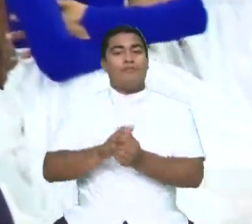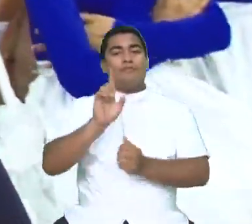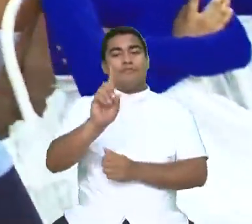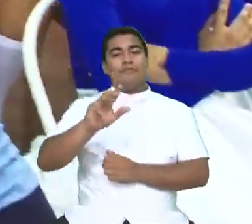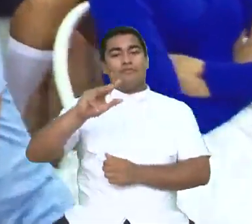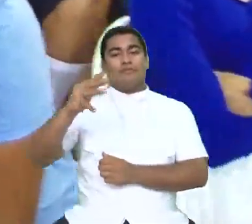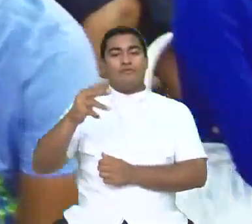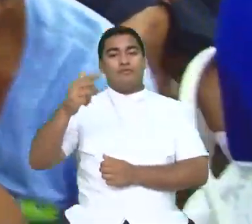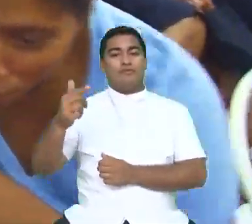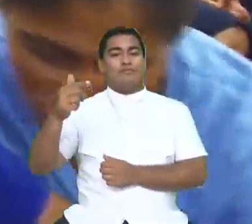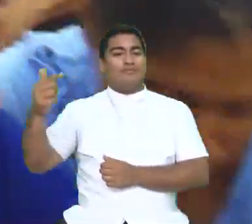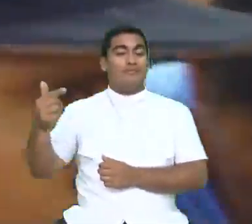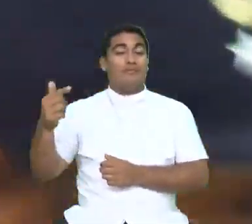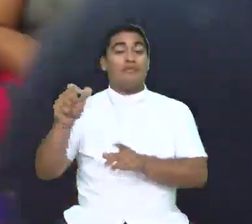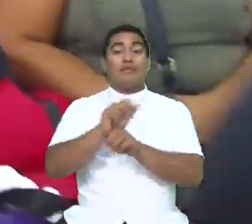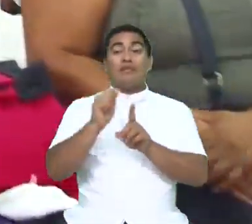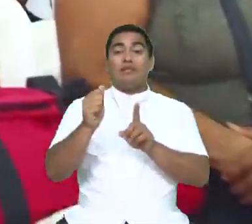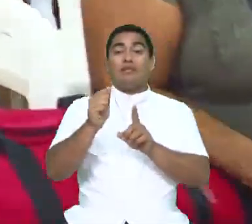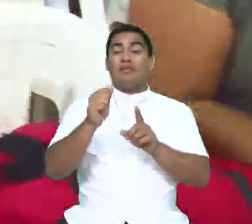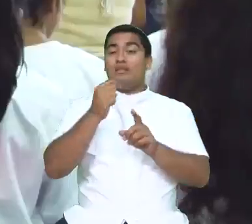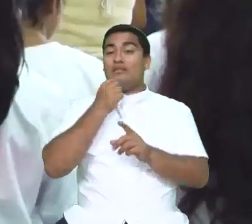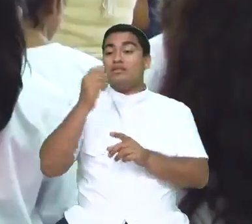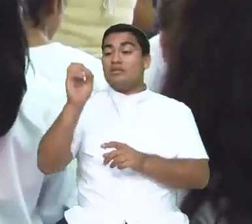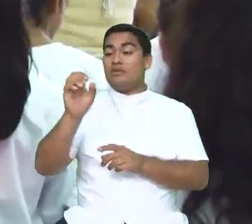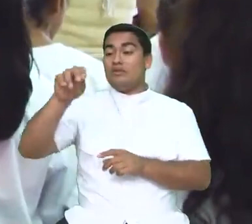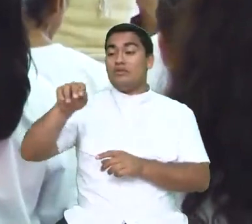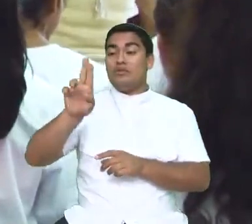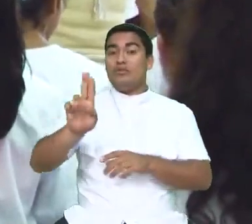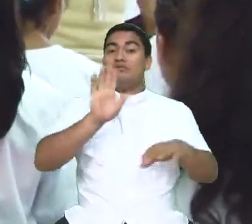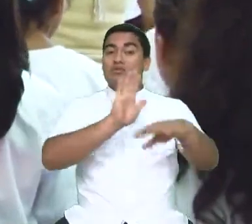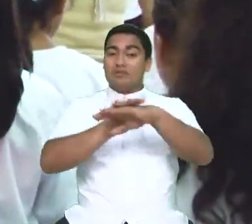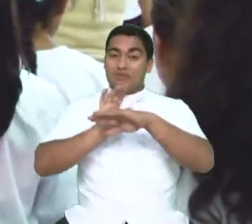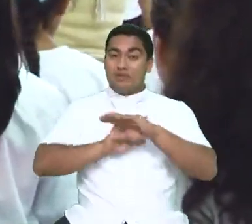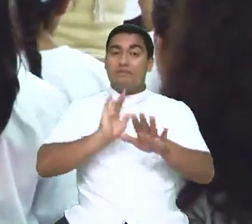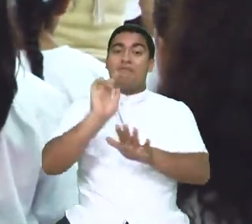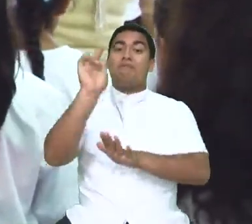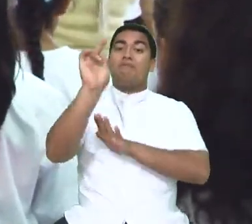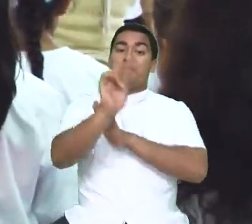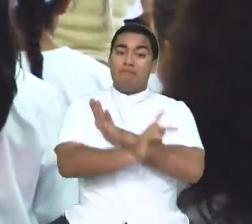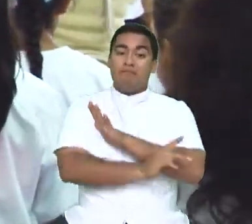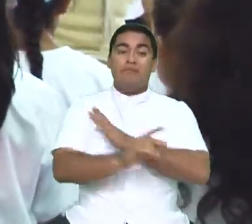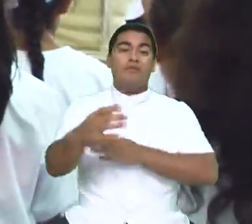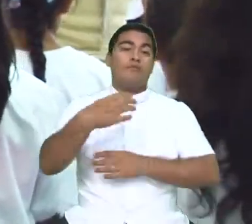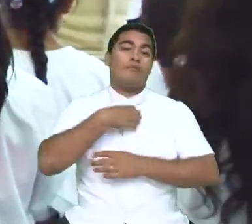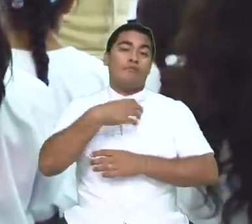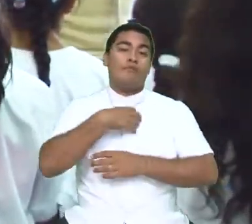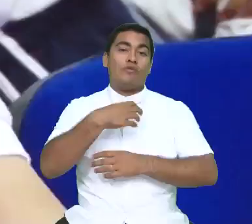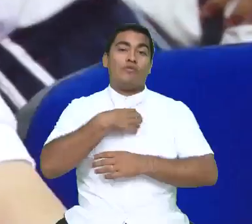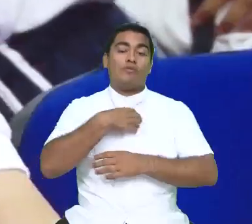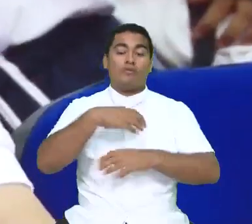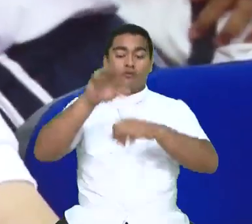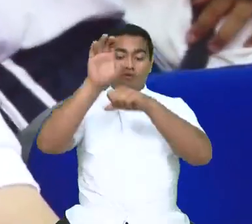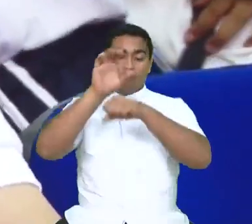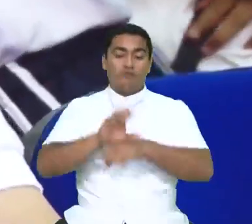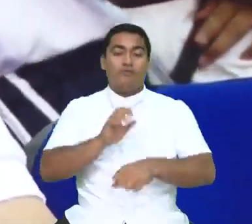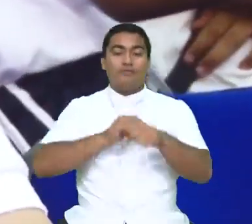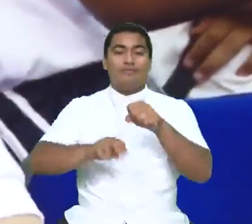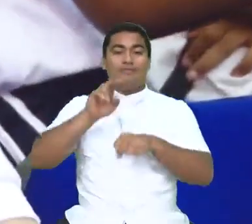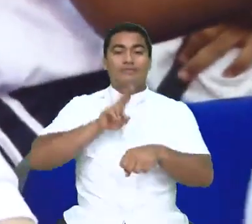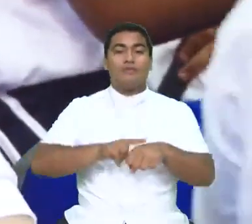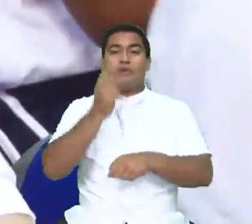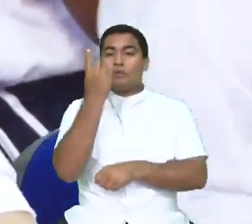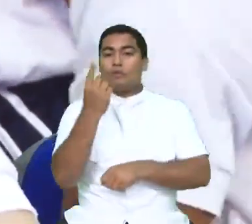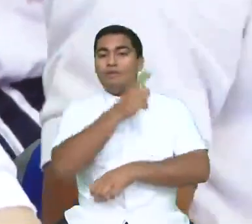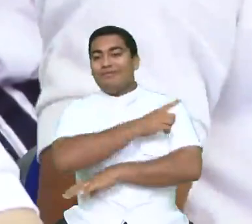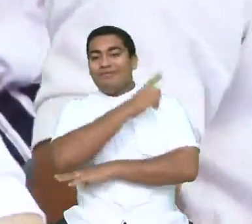1977, este máximo órgano mundial invitó a los estados a declarar, conforme a sus tradiciones y costumbres nacionales, un día